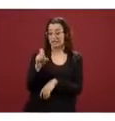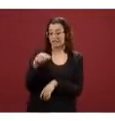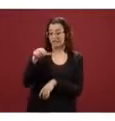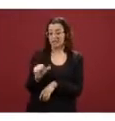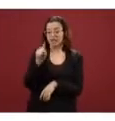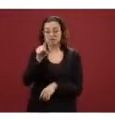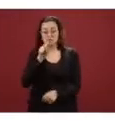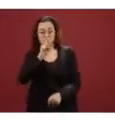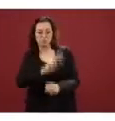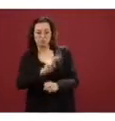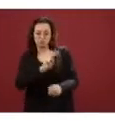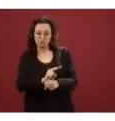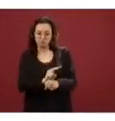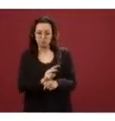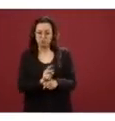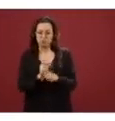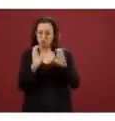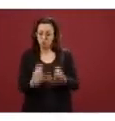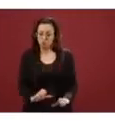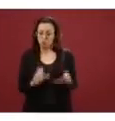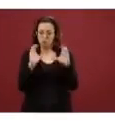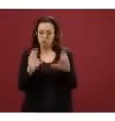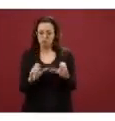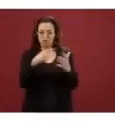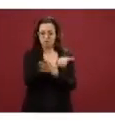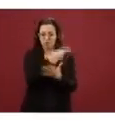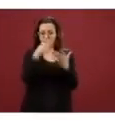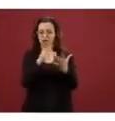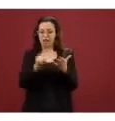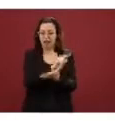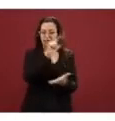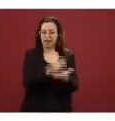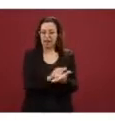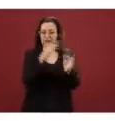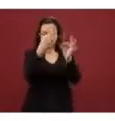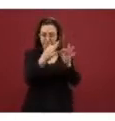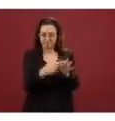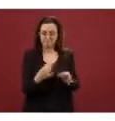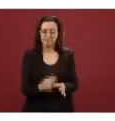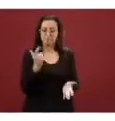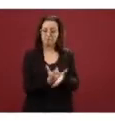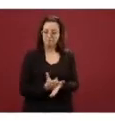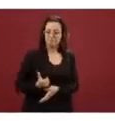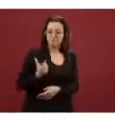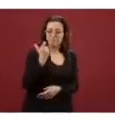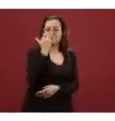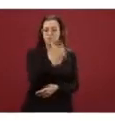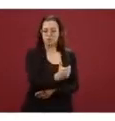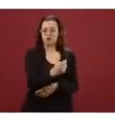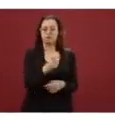muy meticulosa en pagar todas las prestaciones que corresponden por ley a los trabajadores. De esta manera se han cubierto